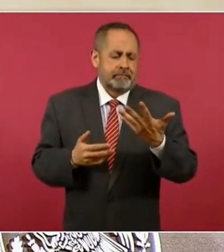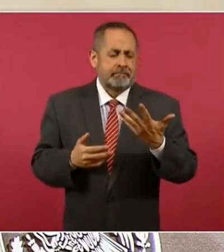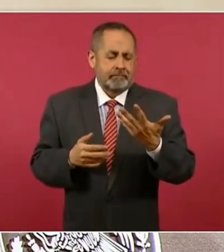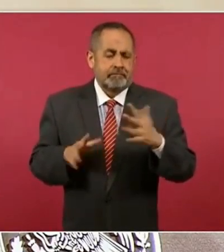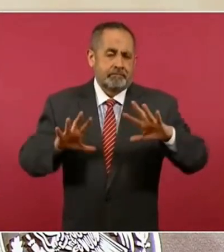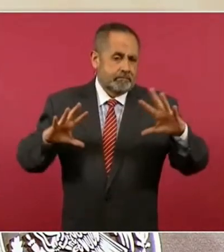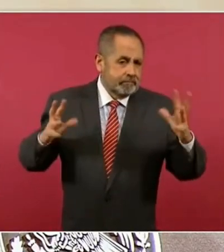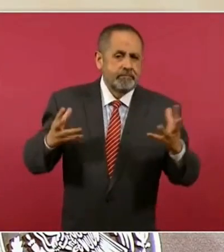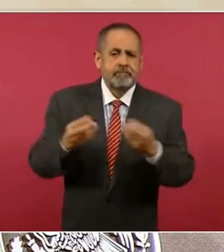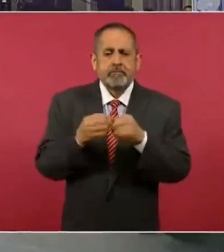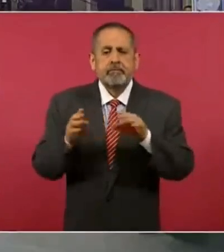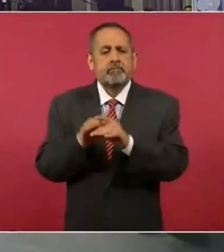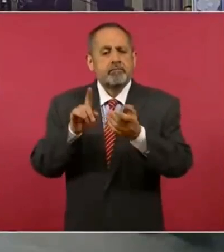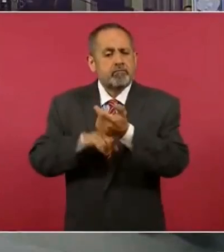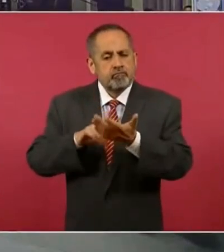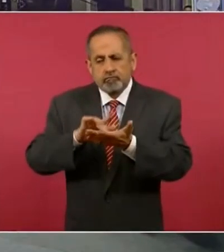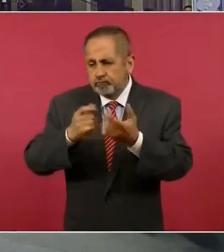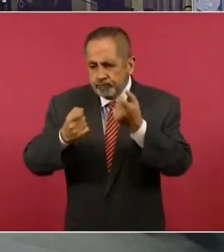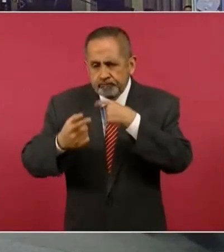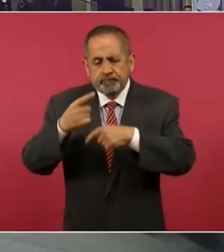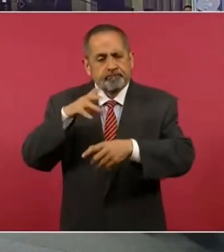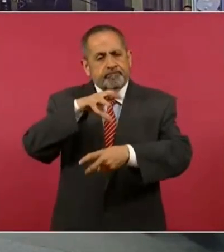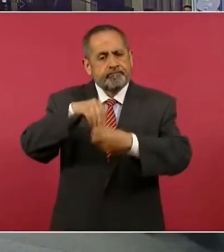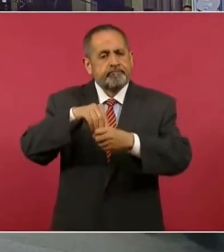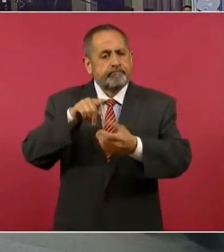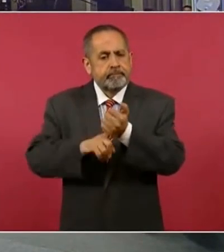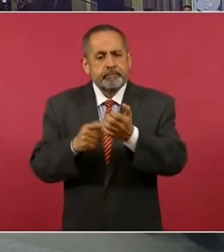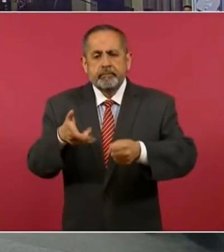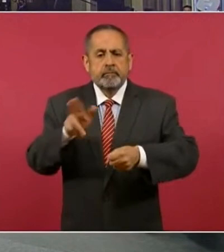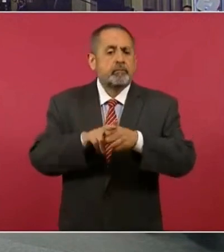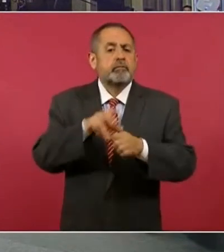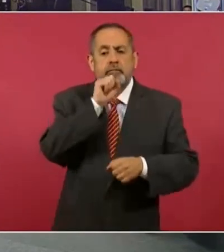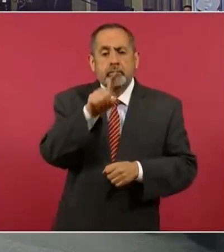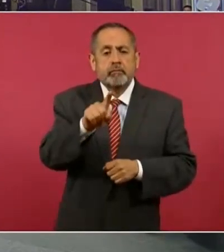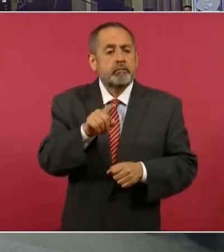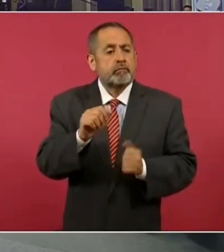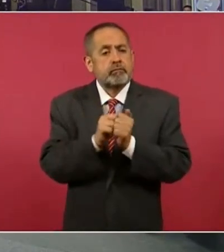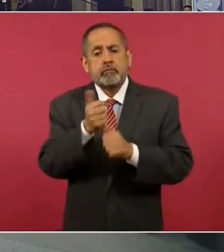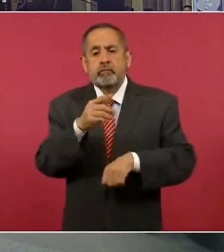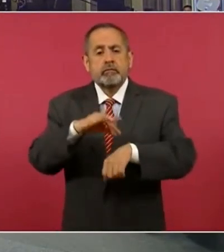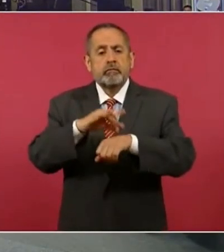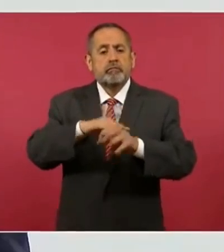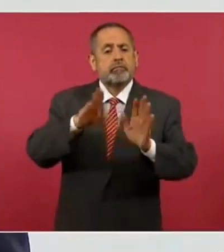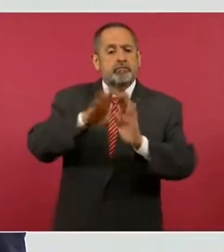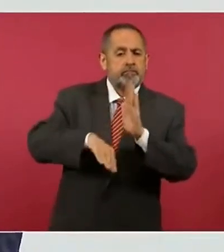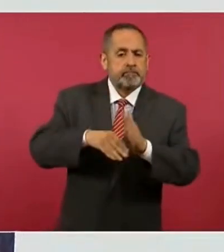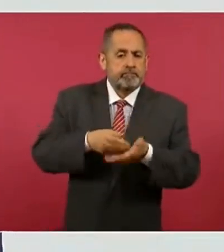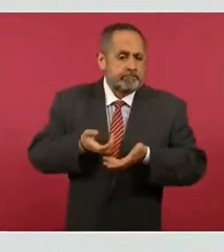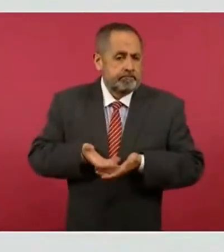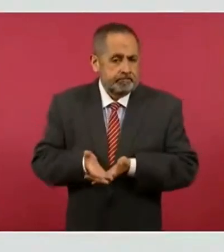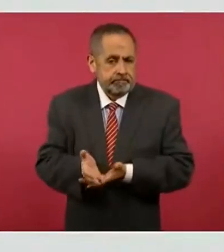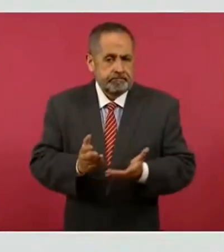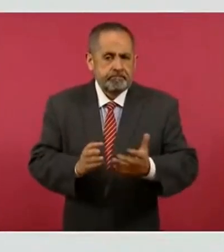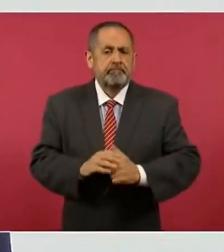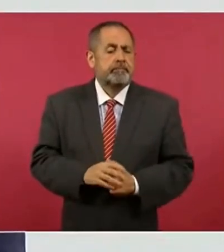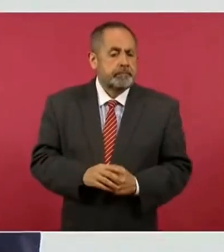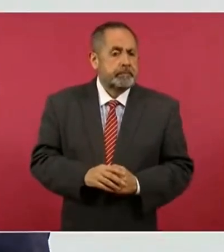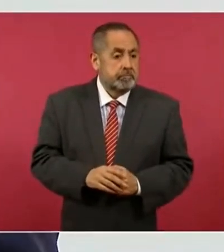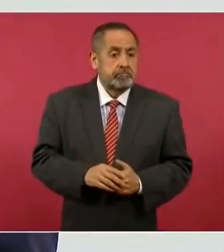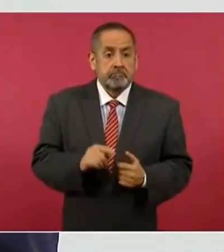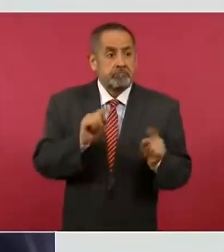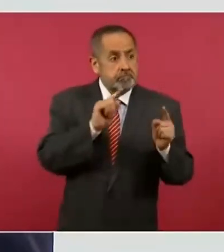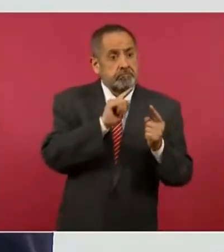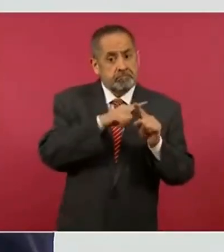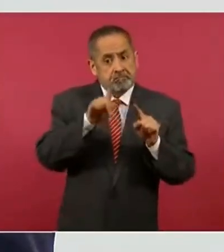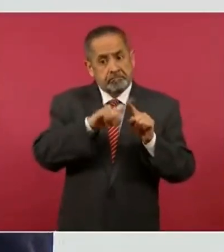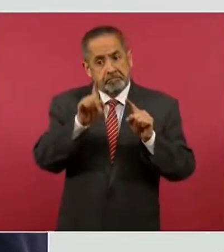de especialistas de medicina interna, además de gineco-obstetras. Entonces, son muy buenas especialidades y,